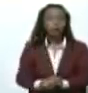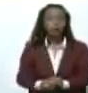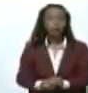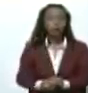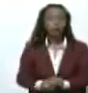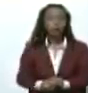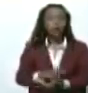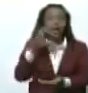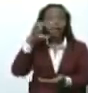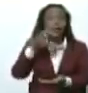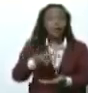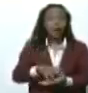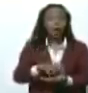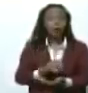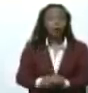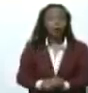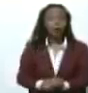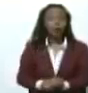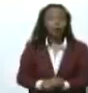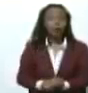en el Estado, ¿no?